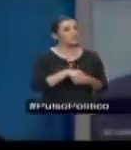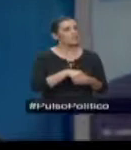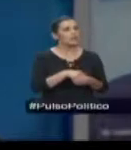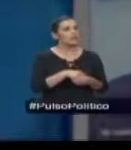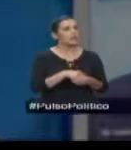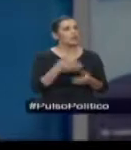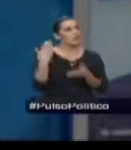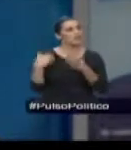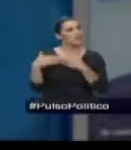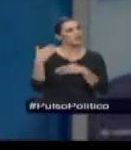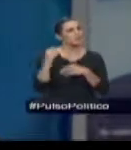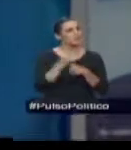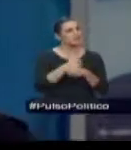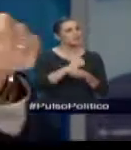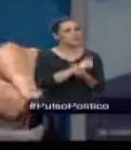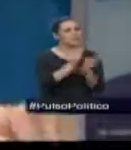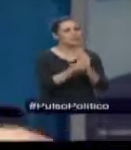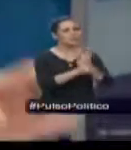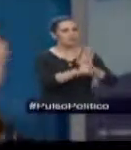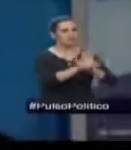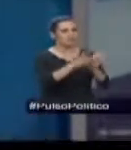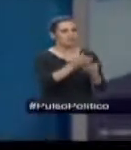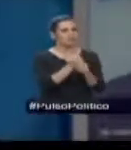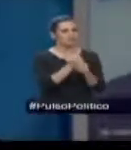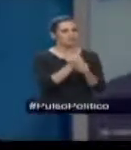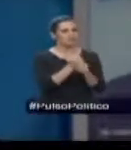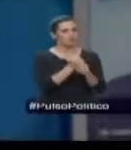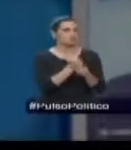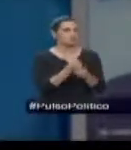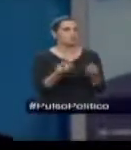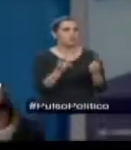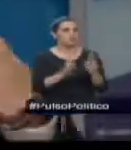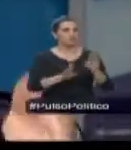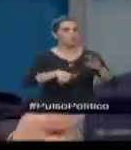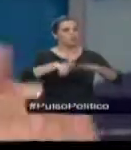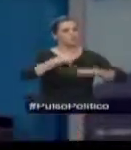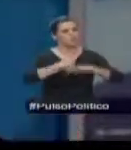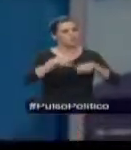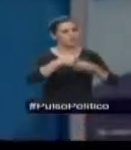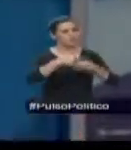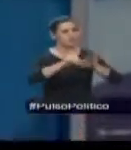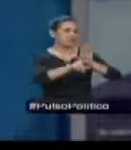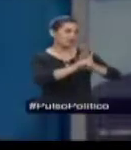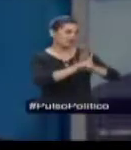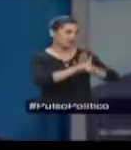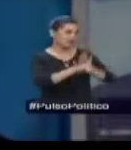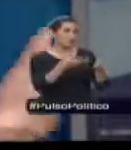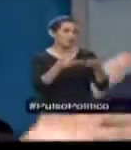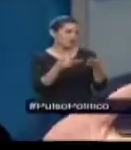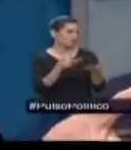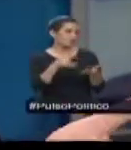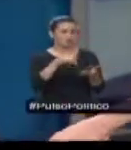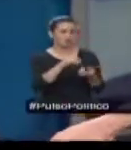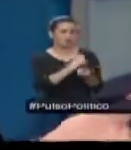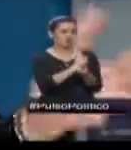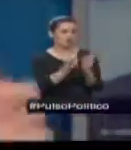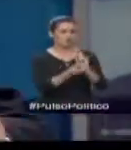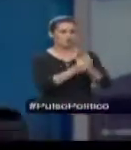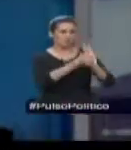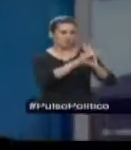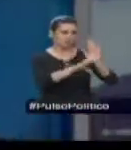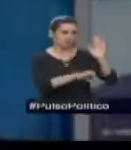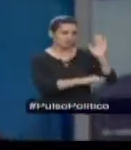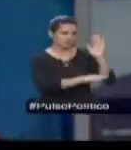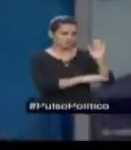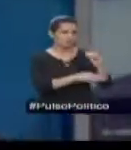ley de seguridad pública ya está establecido en la ley curiosamente antes de que se haga el cambio constitucional de que las fuerzas armadas pueden